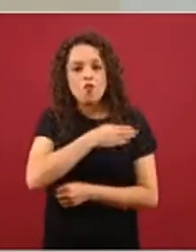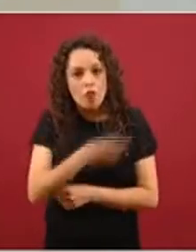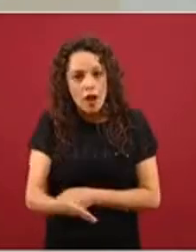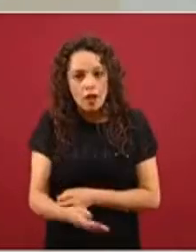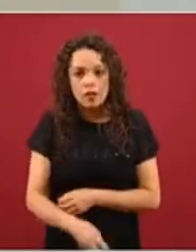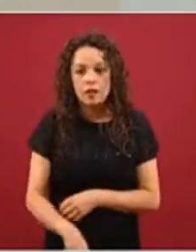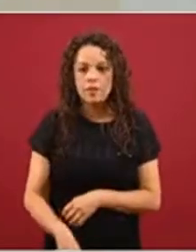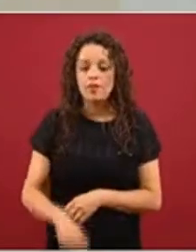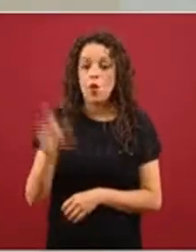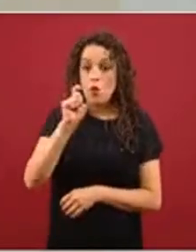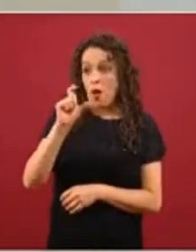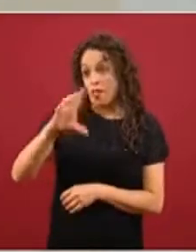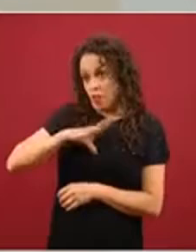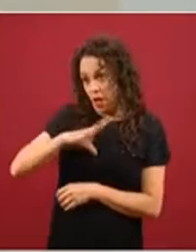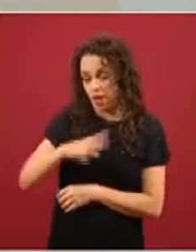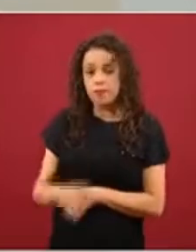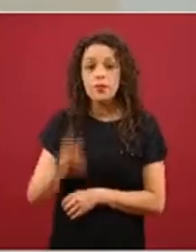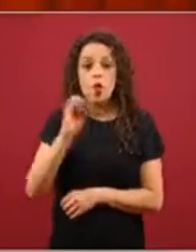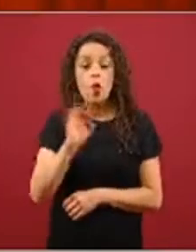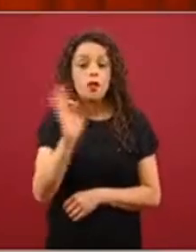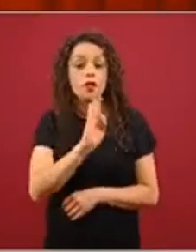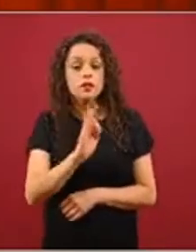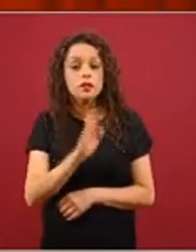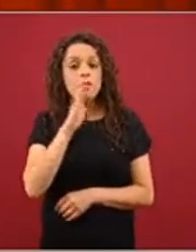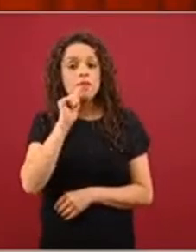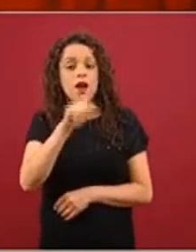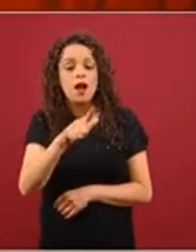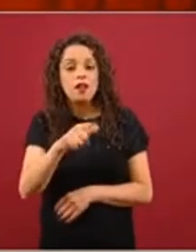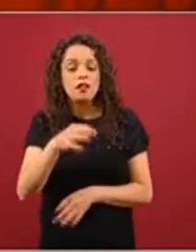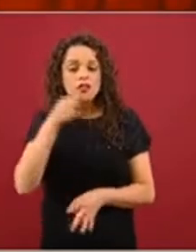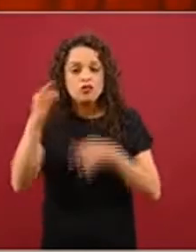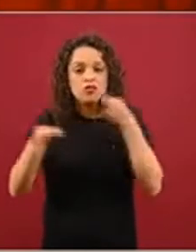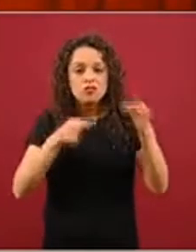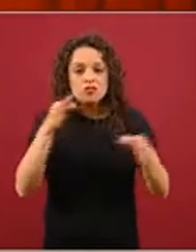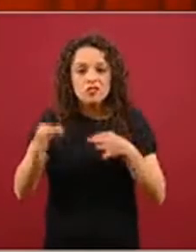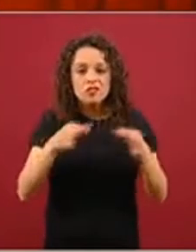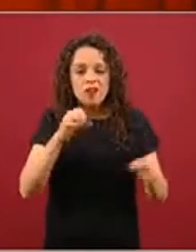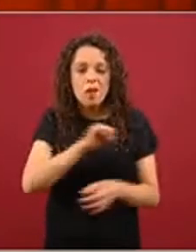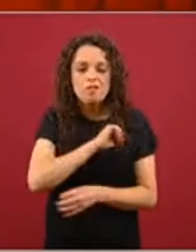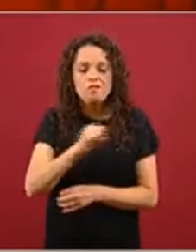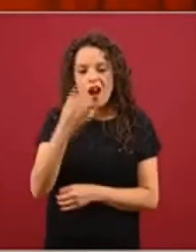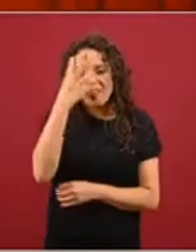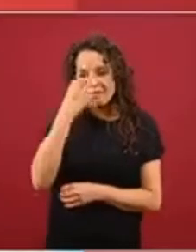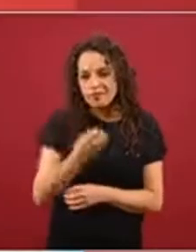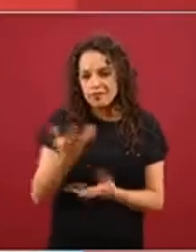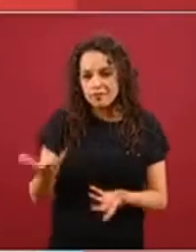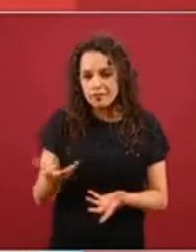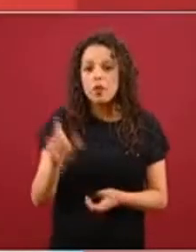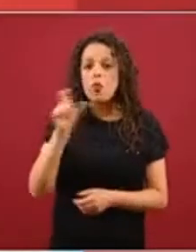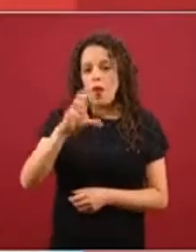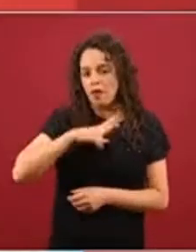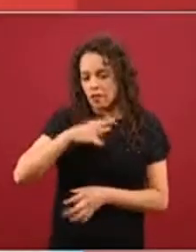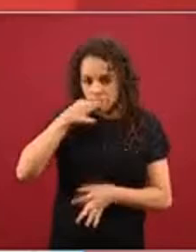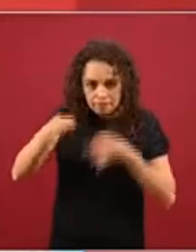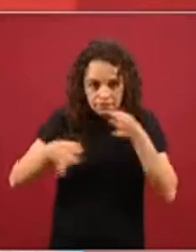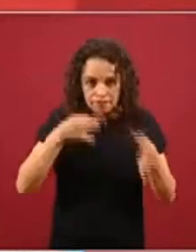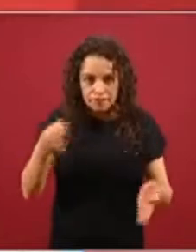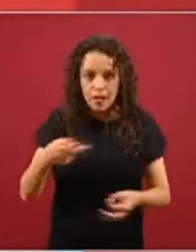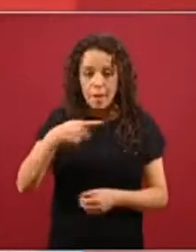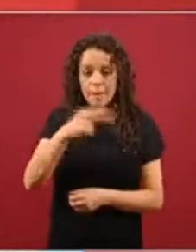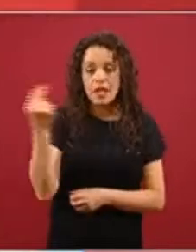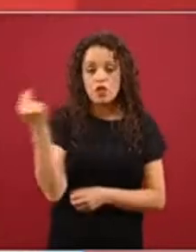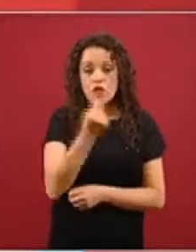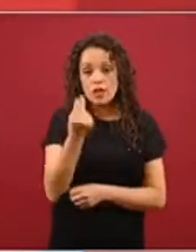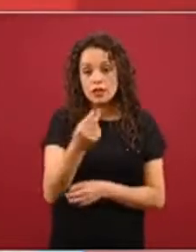malas noticias cuando las hay, hacer un balance objetivo de la información que presentamos,